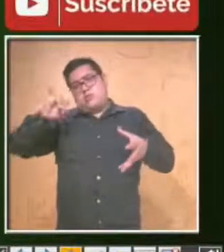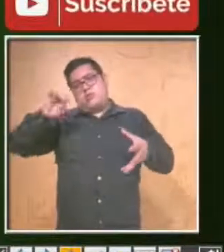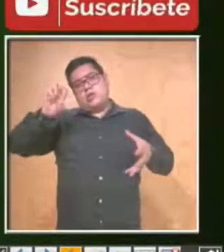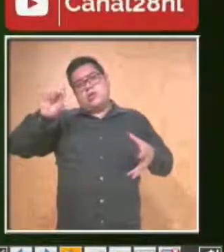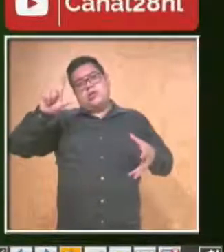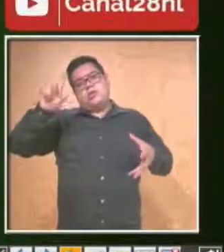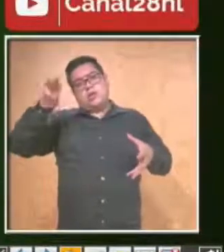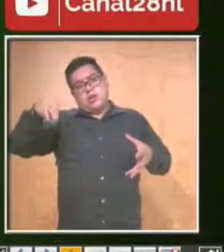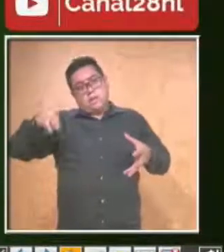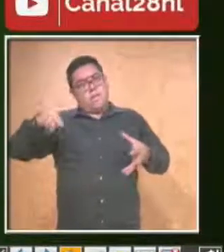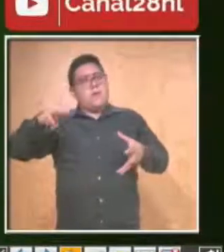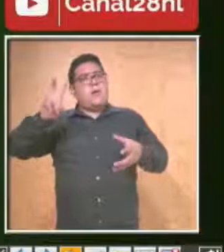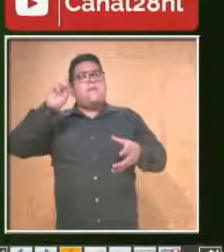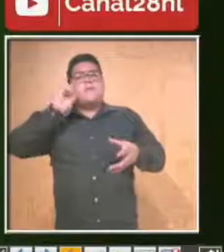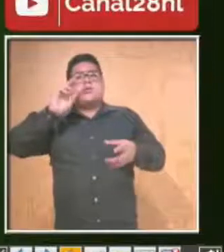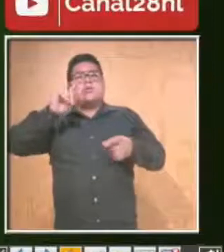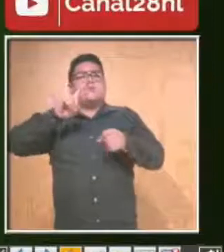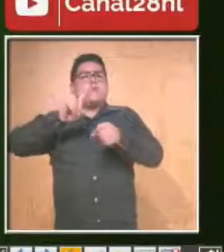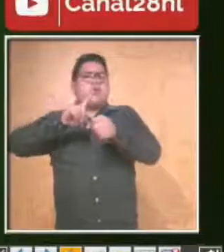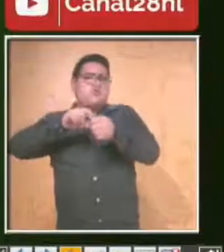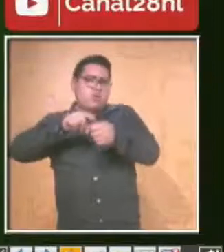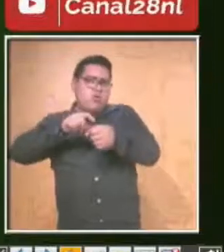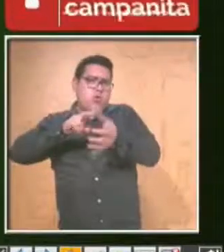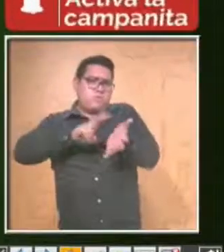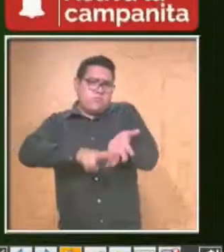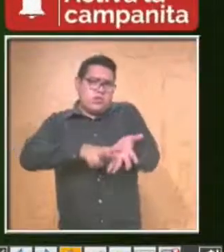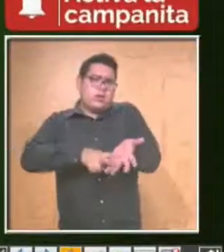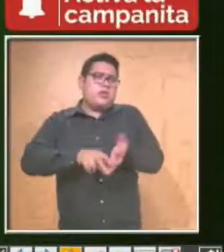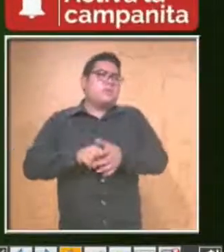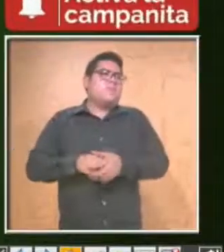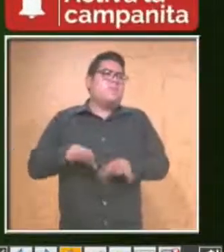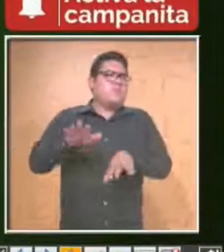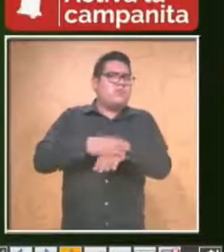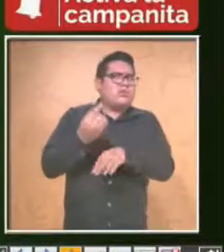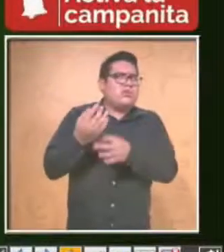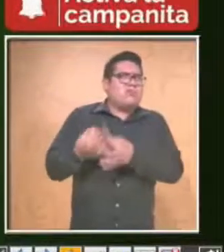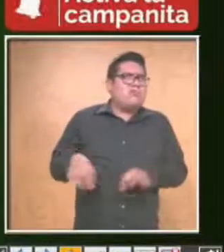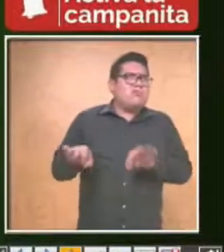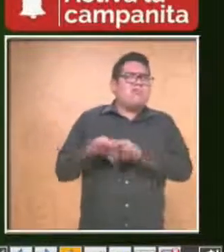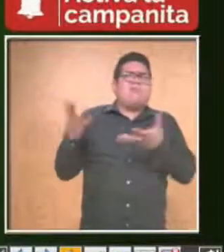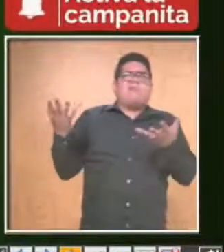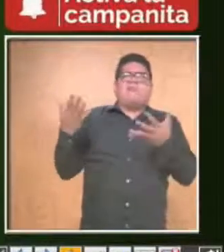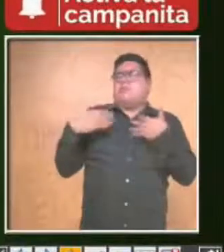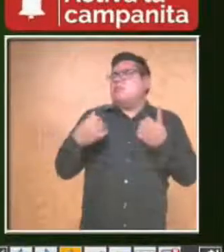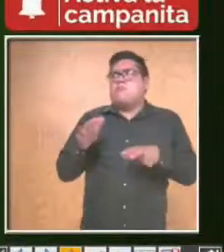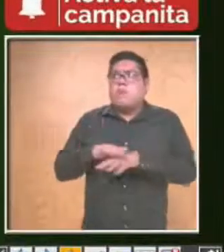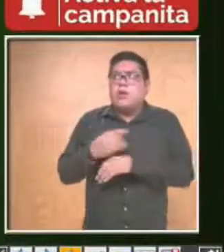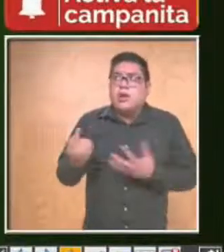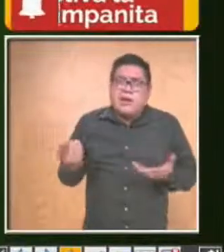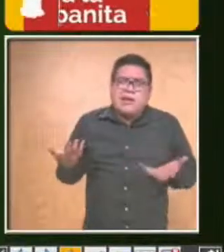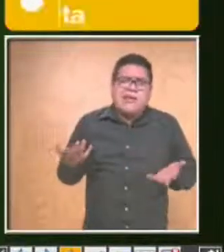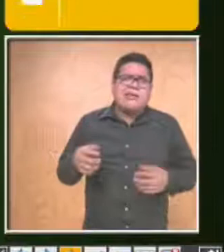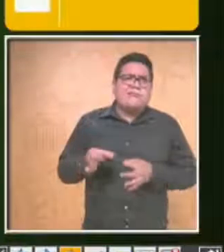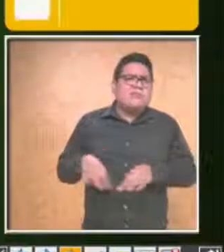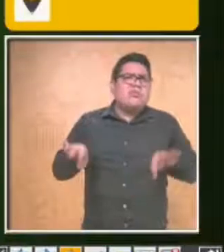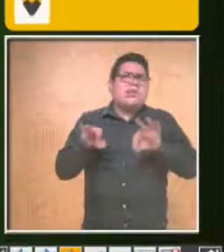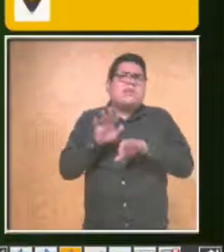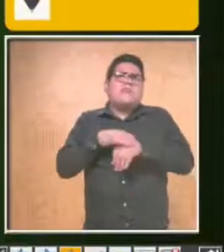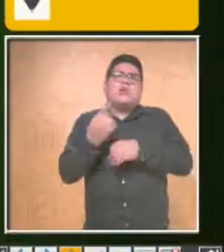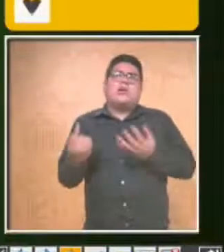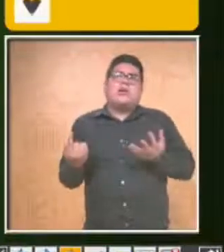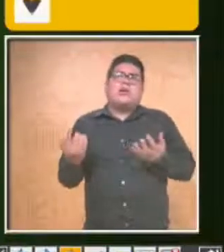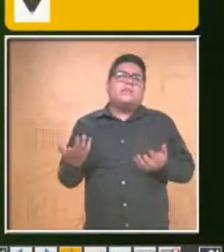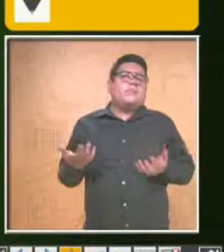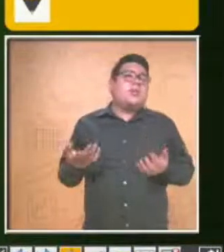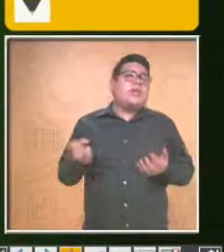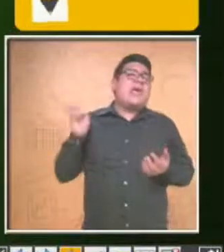ahí, ¿por qué es tan importante el Islam? ¿Por qué es una situación que debemos estudiar en historia? Pues porque es un asunto